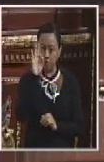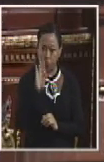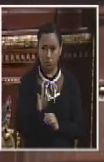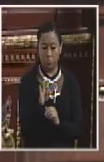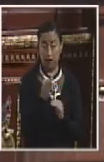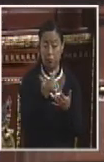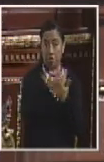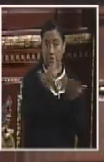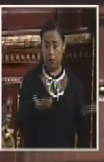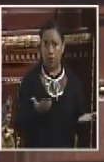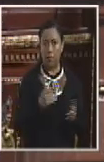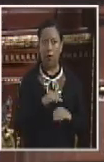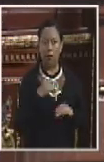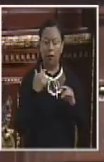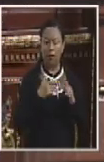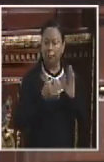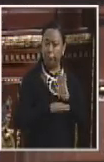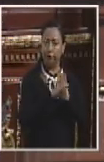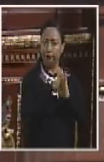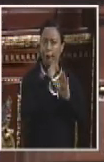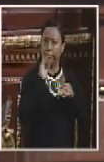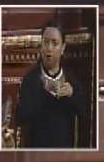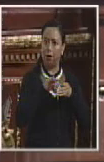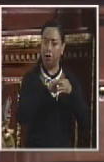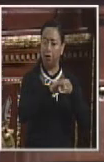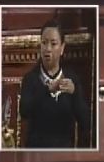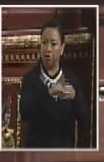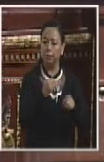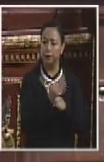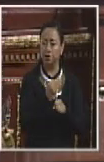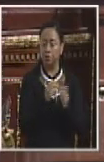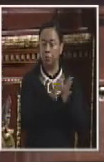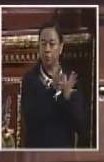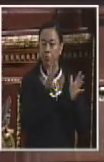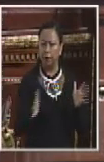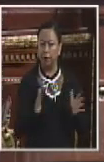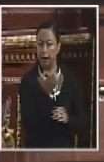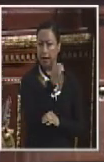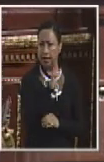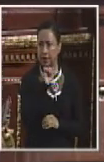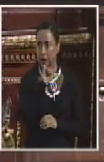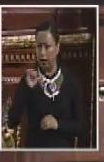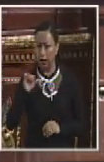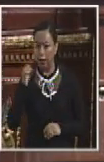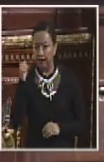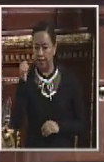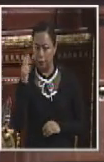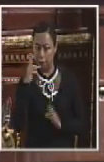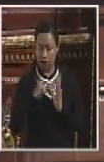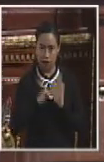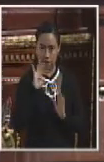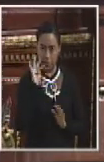un crecimiento constante. En lo que respecta al periodo de enero a septiembre del 2019,